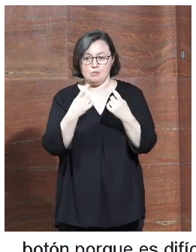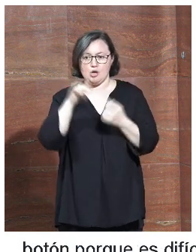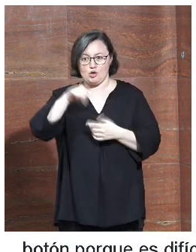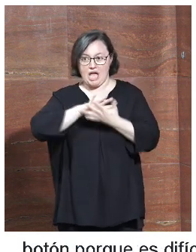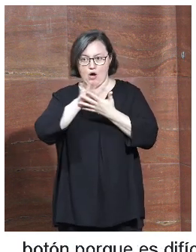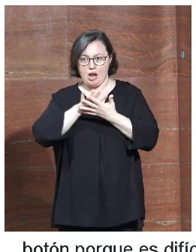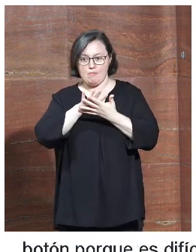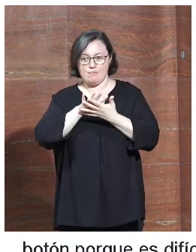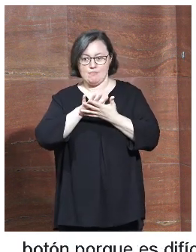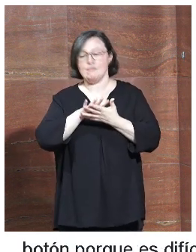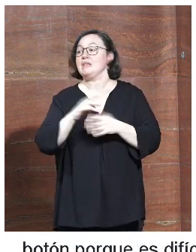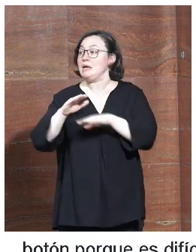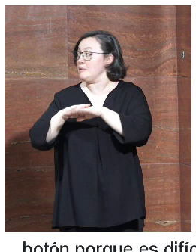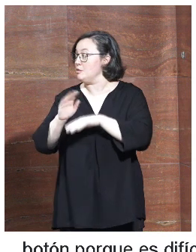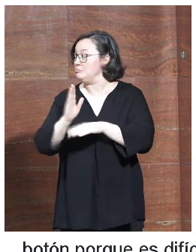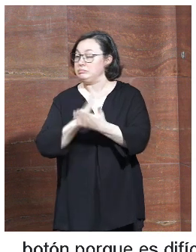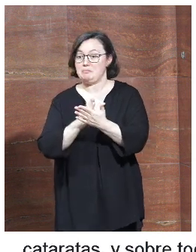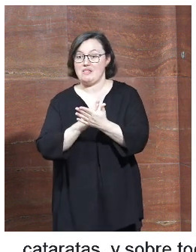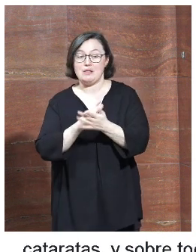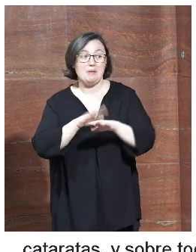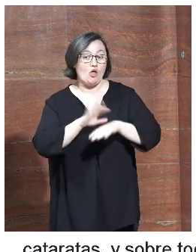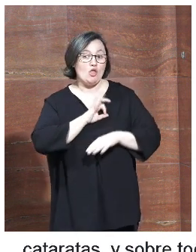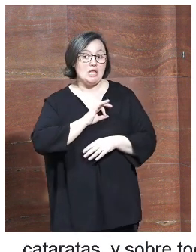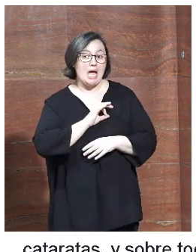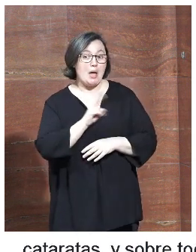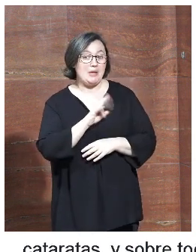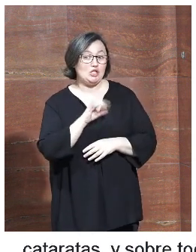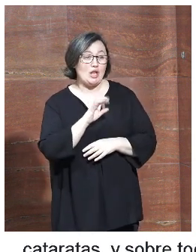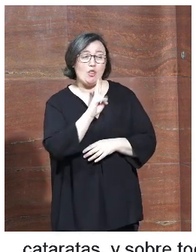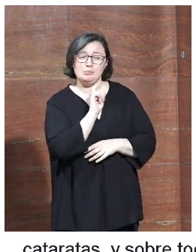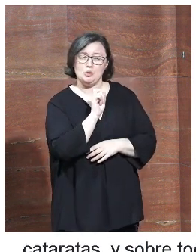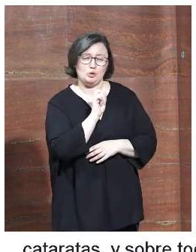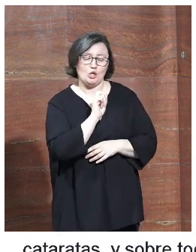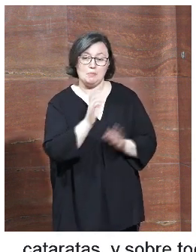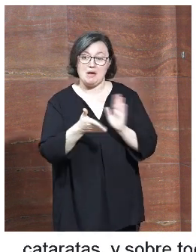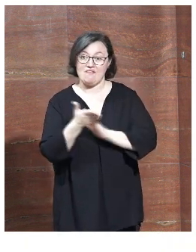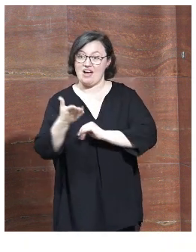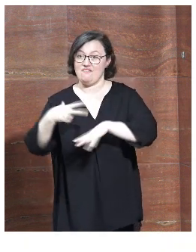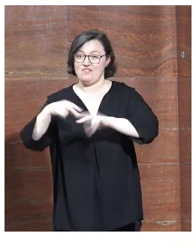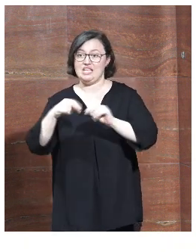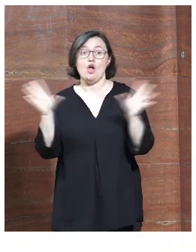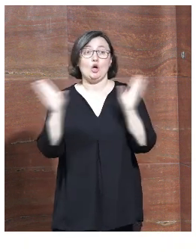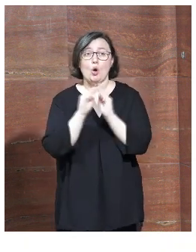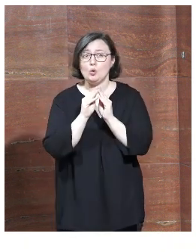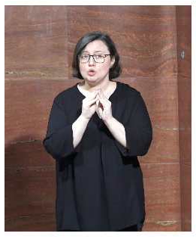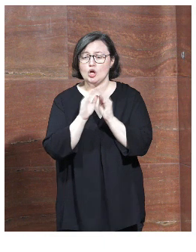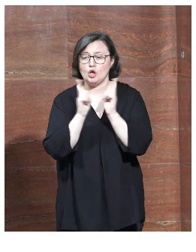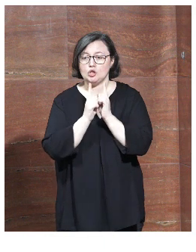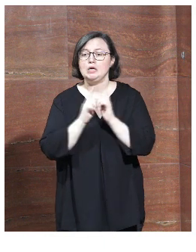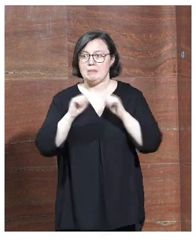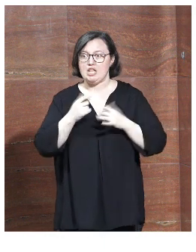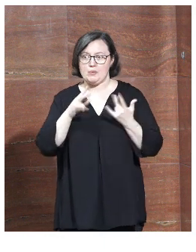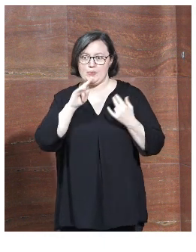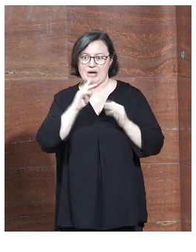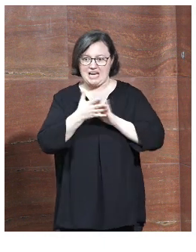mucho. Disculpe, en el tema de doña Vitoria, le queda 2 minutos. Vaya, ¿Se puede hacer una conclusión? Muy